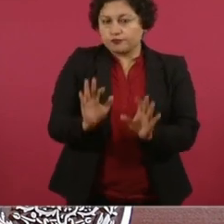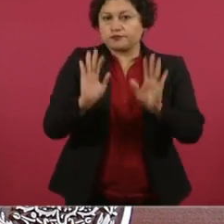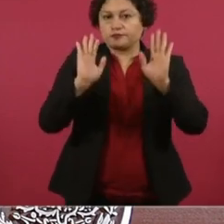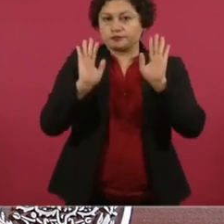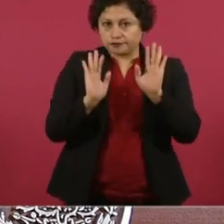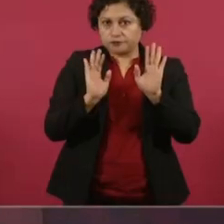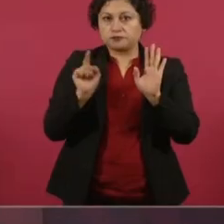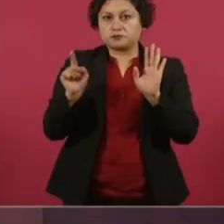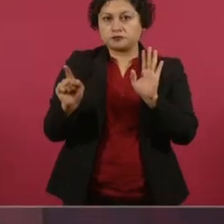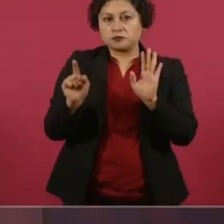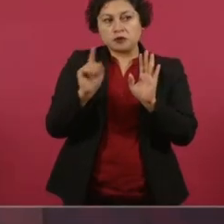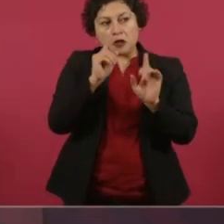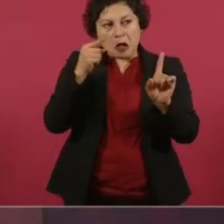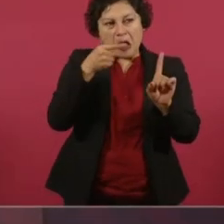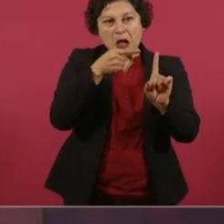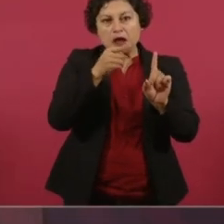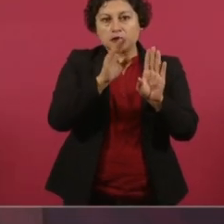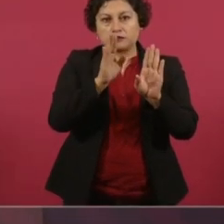plural,